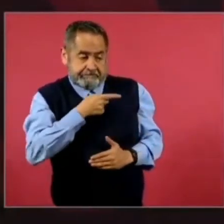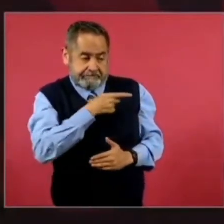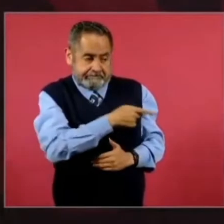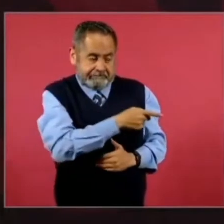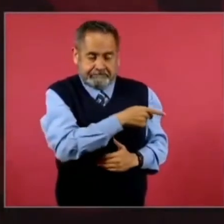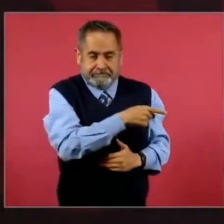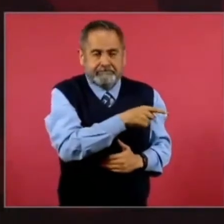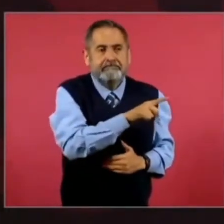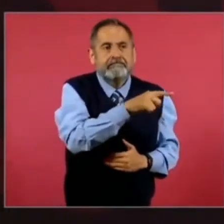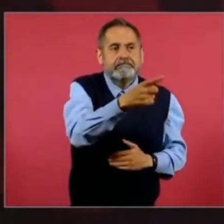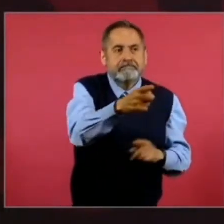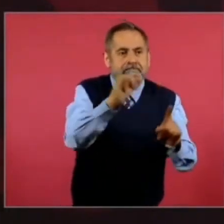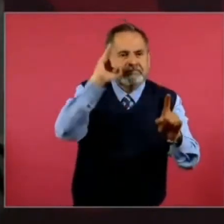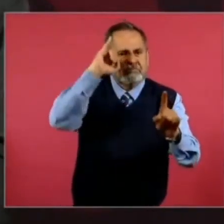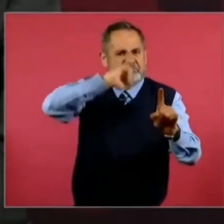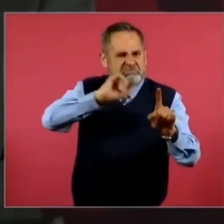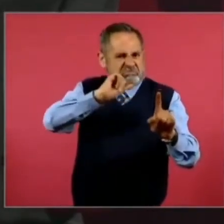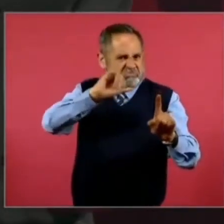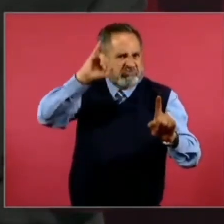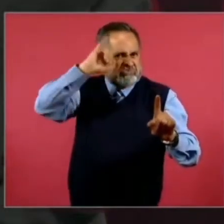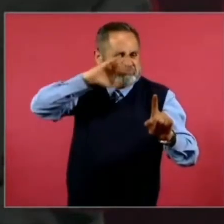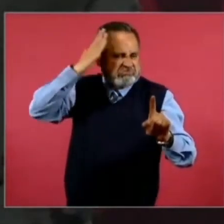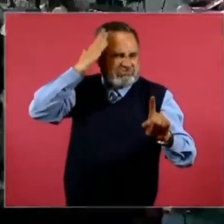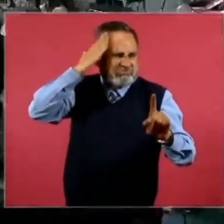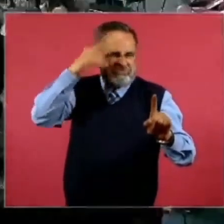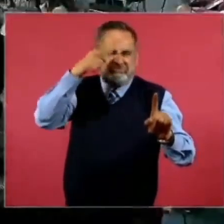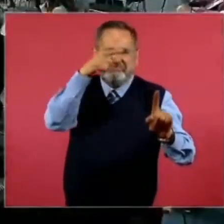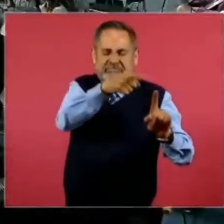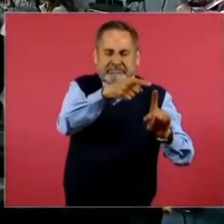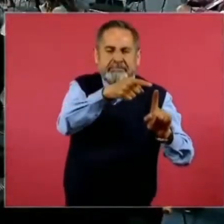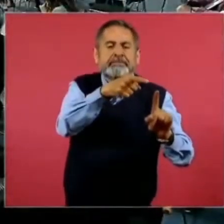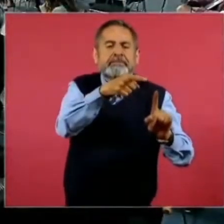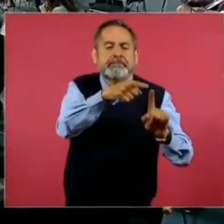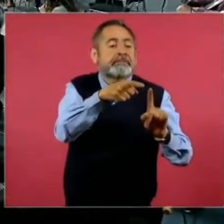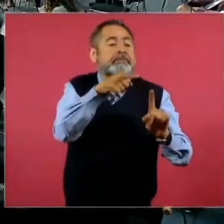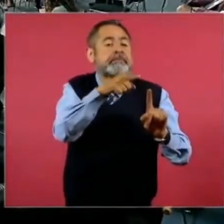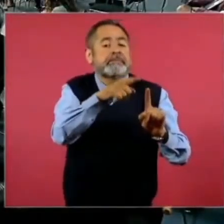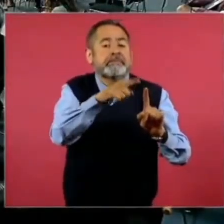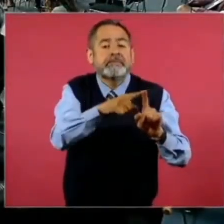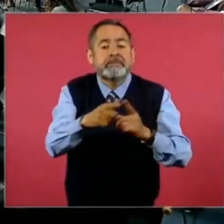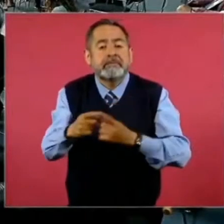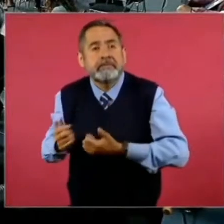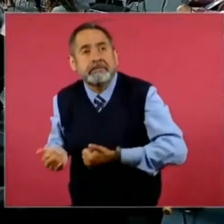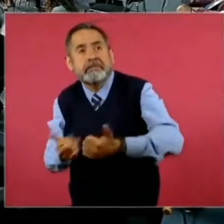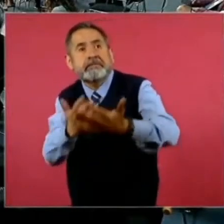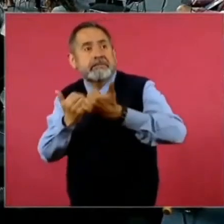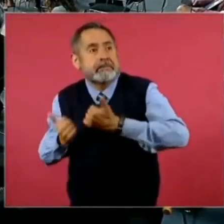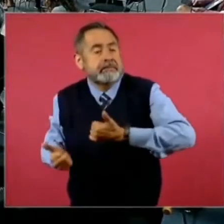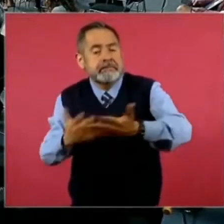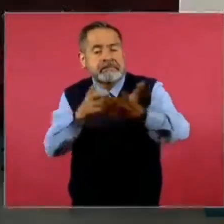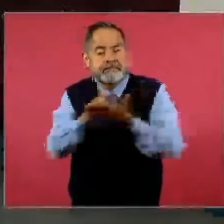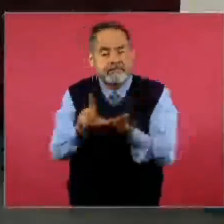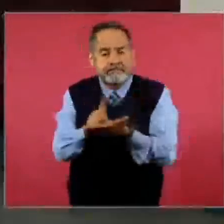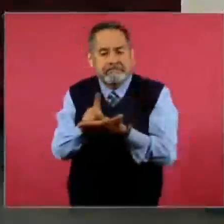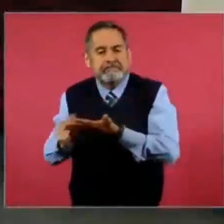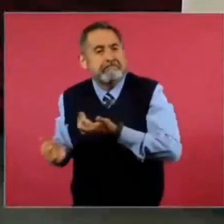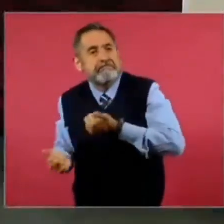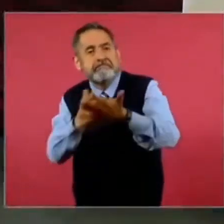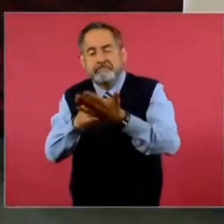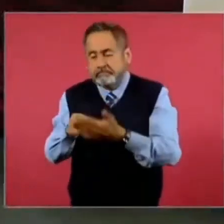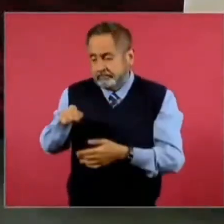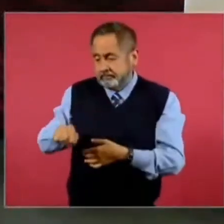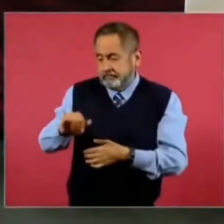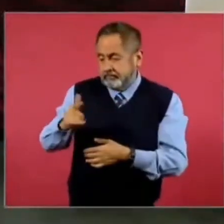ese jefe de jefes era el que enviaba droga desde Iguala a Estados Unidos